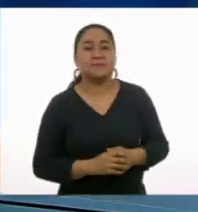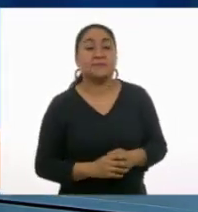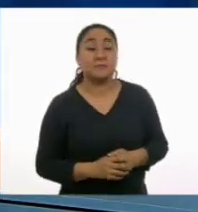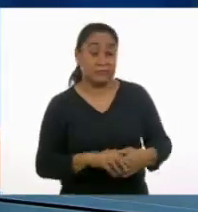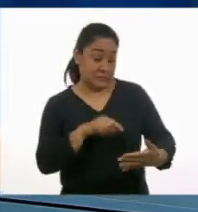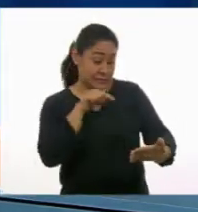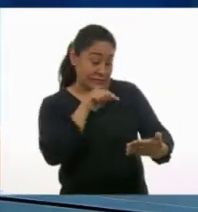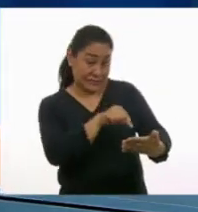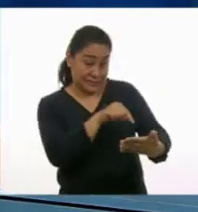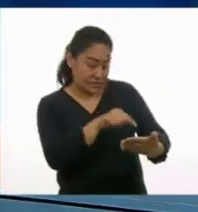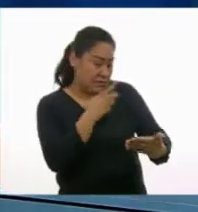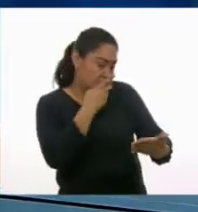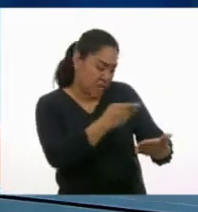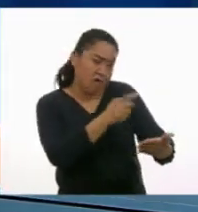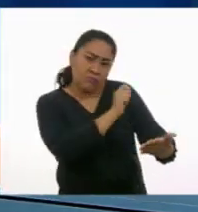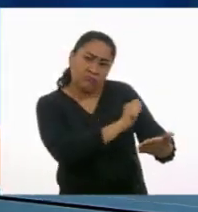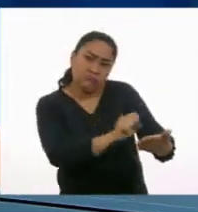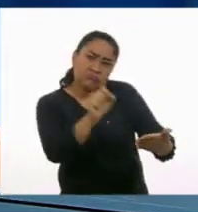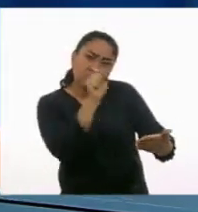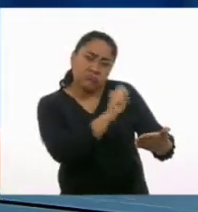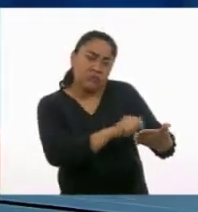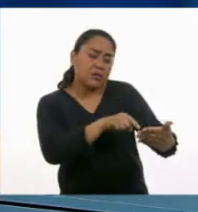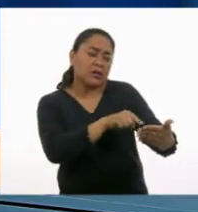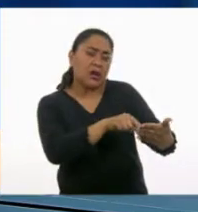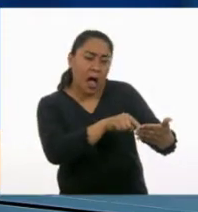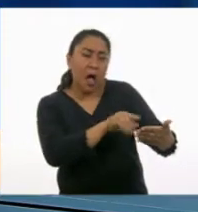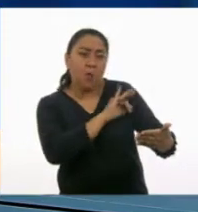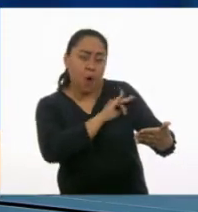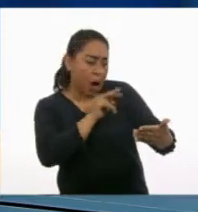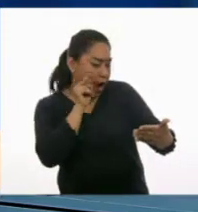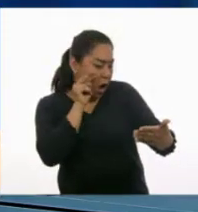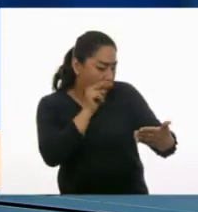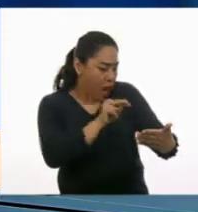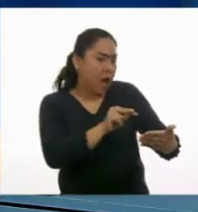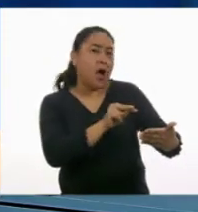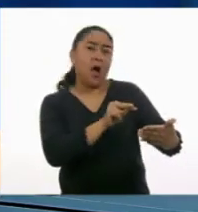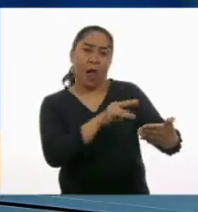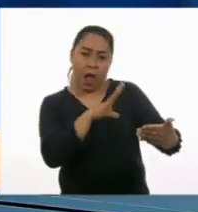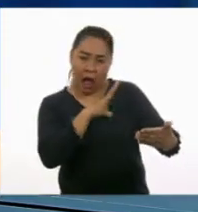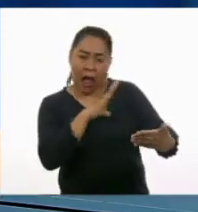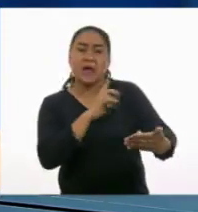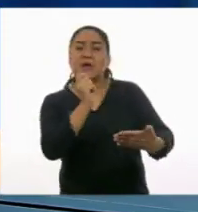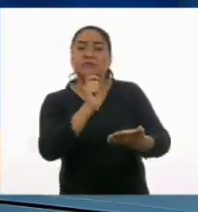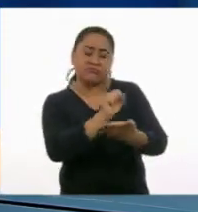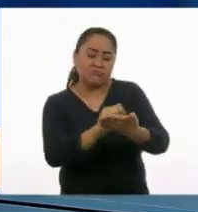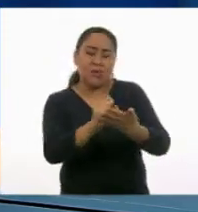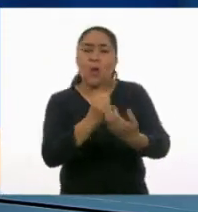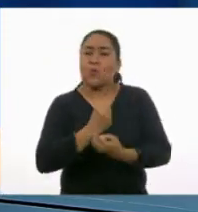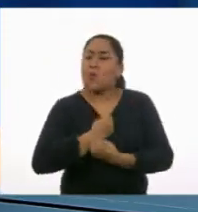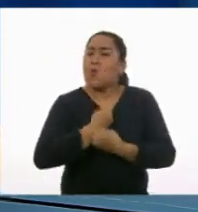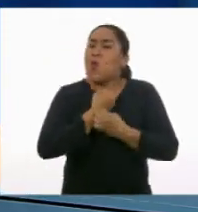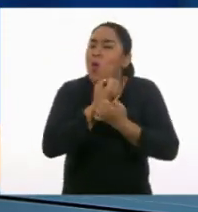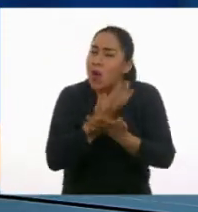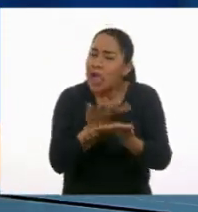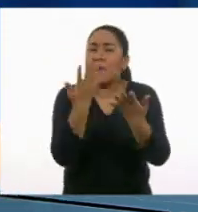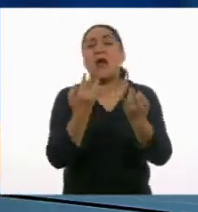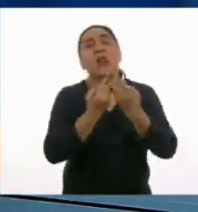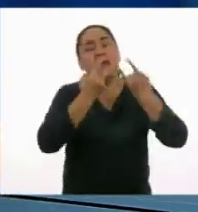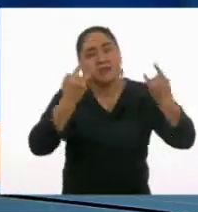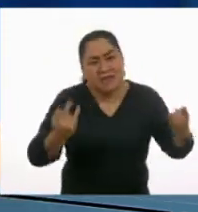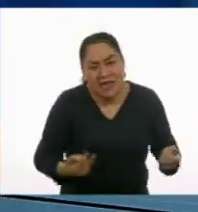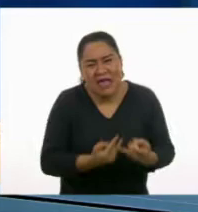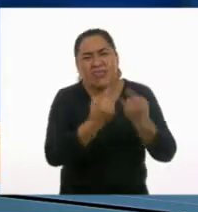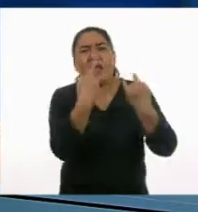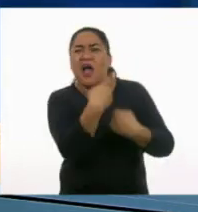Aquí en estos escritos podemos apreciar algunos poemas, algunas leyendas de fechas